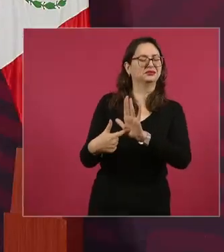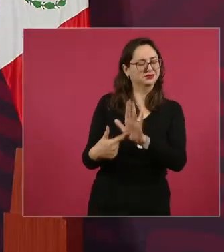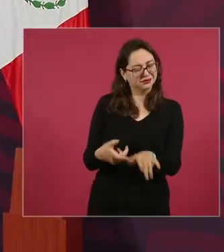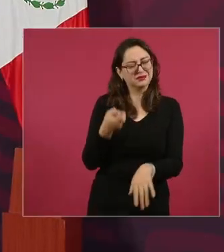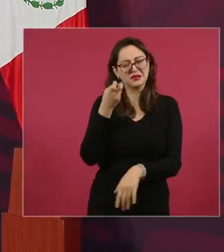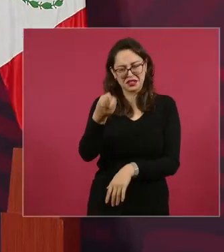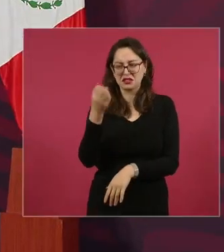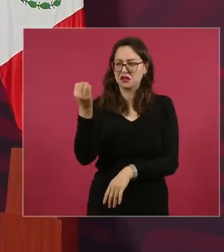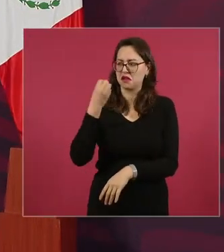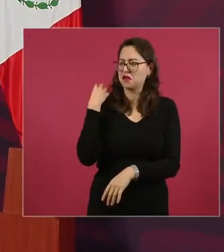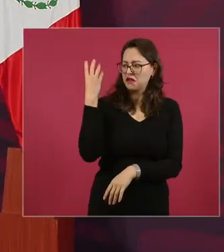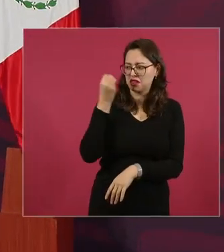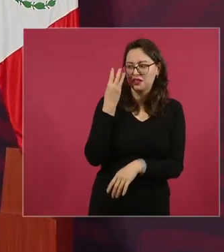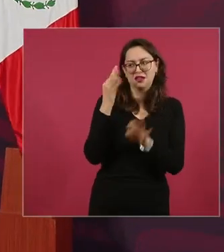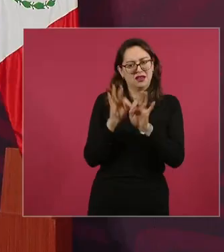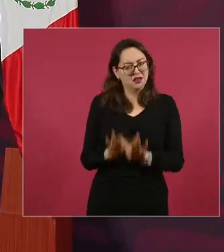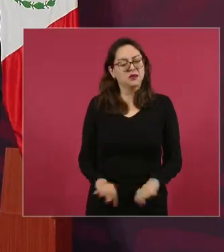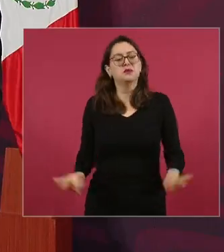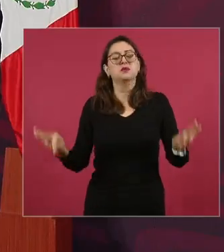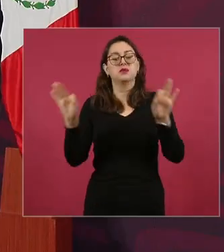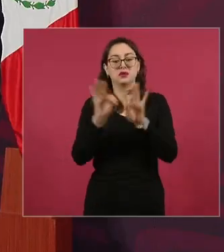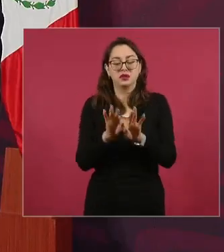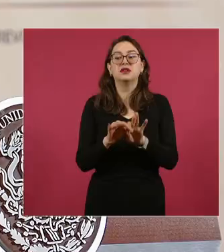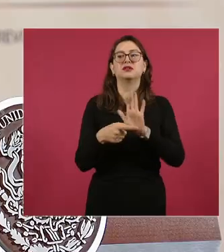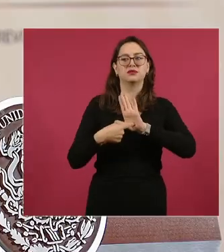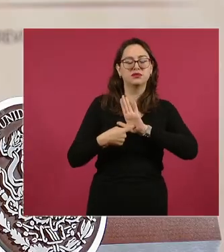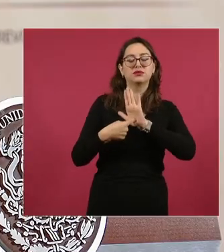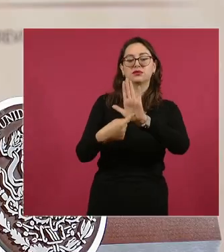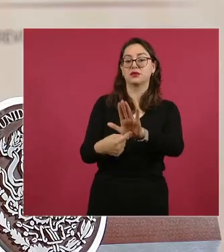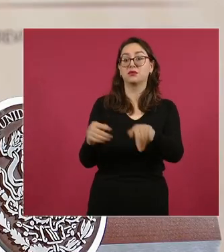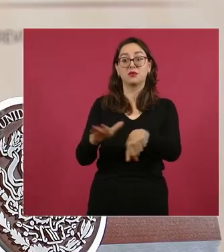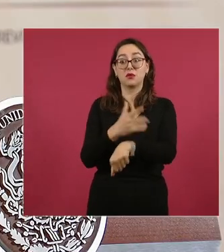esta conferencia, porque si no,